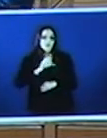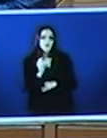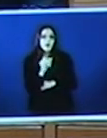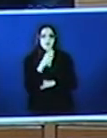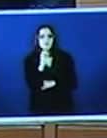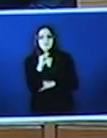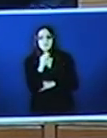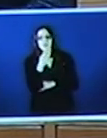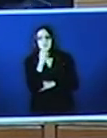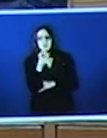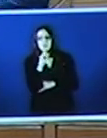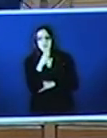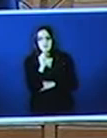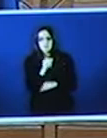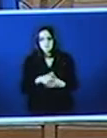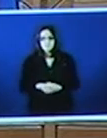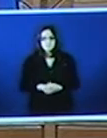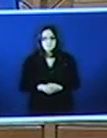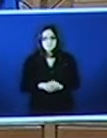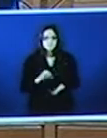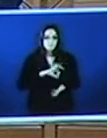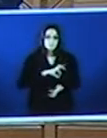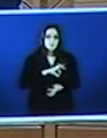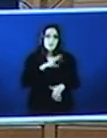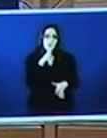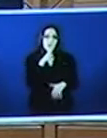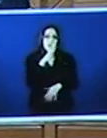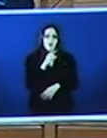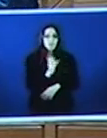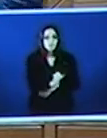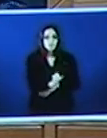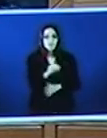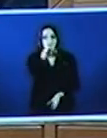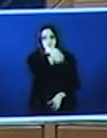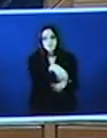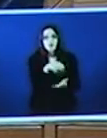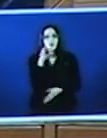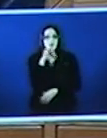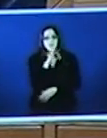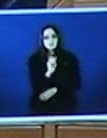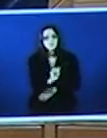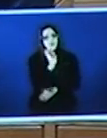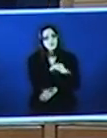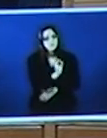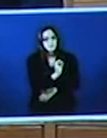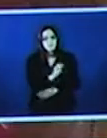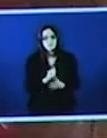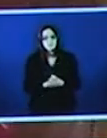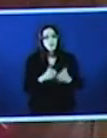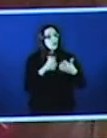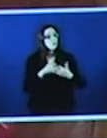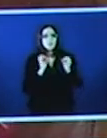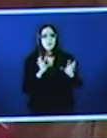en Cataluña. Señoría, agora existe unha entidade galega, é certo, que loita como as demais, sin